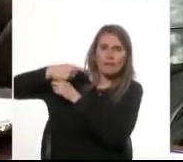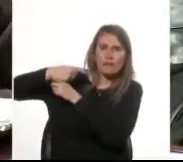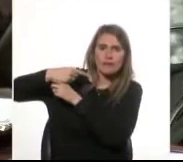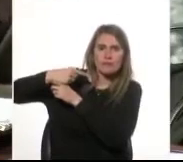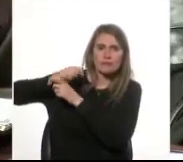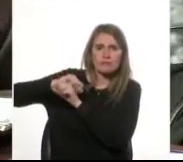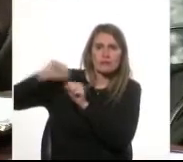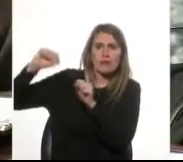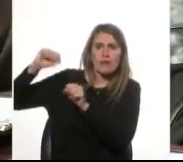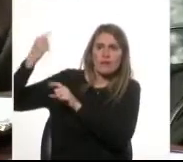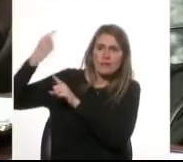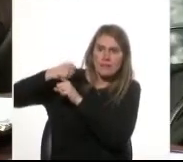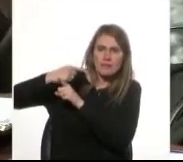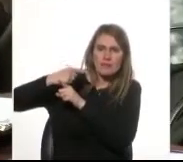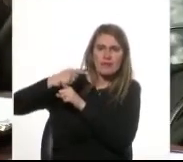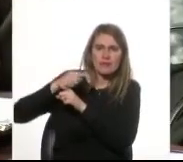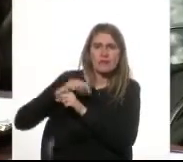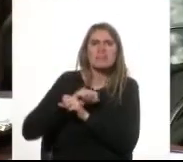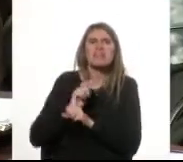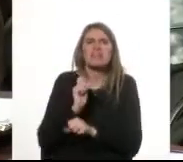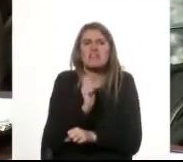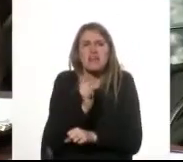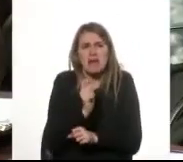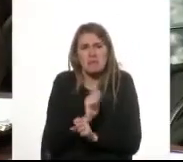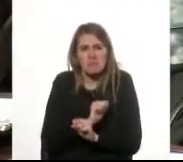¿Alguien puede pensar